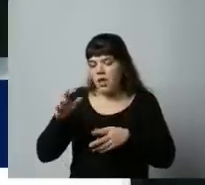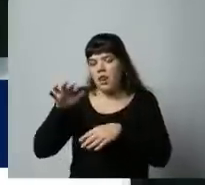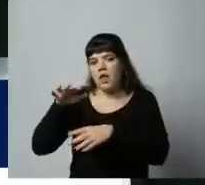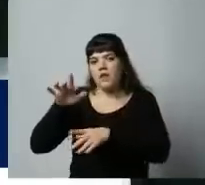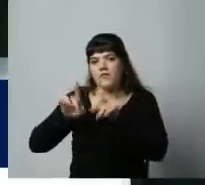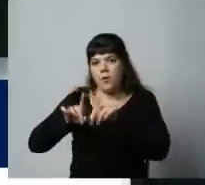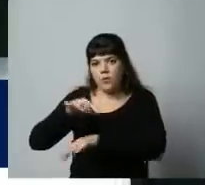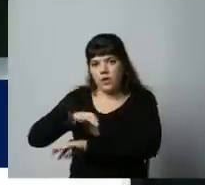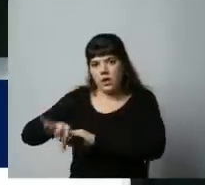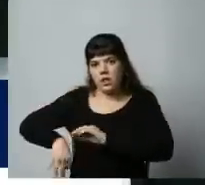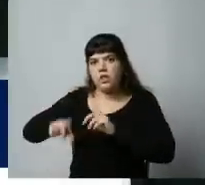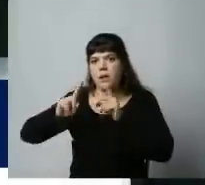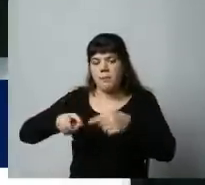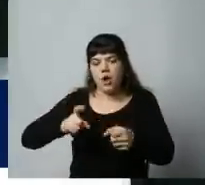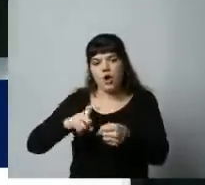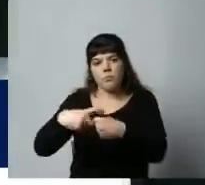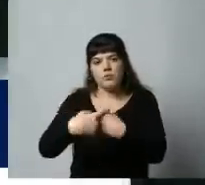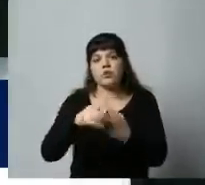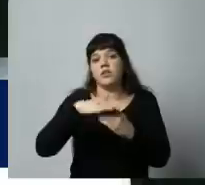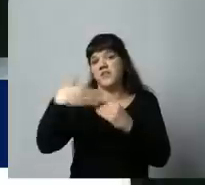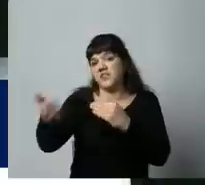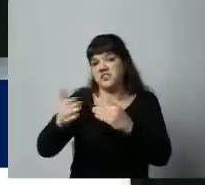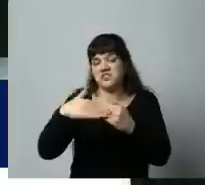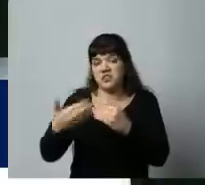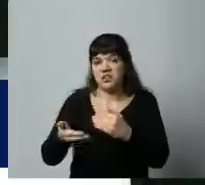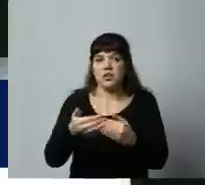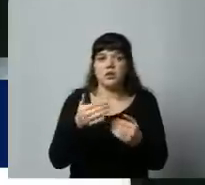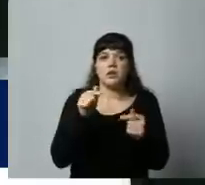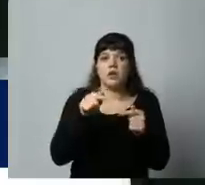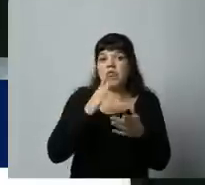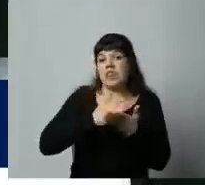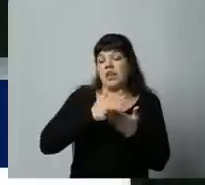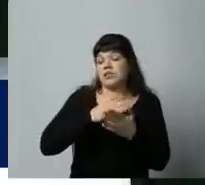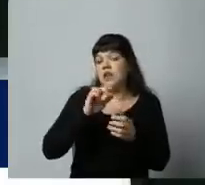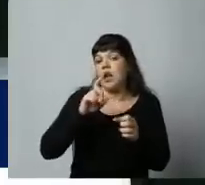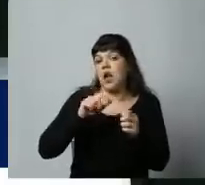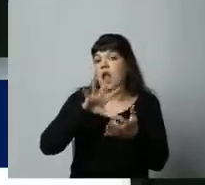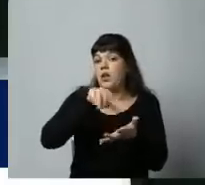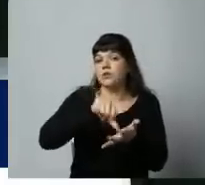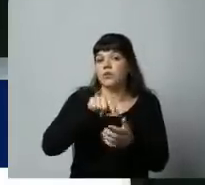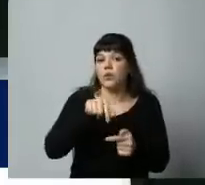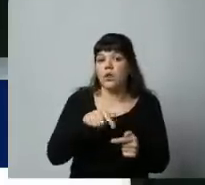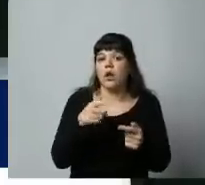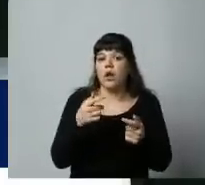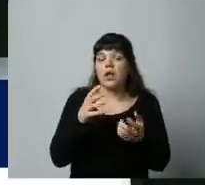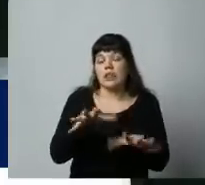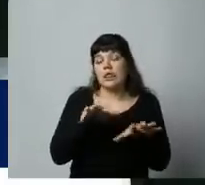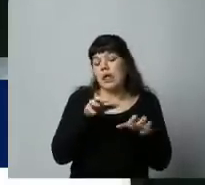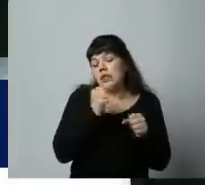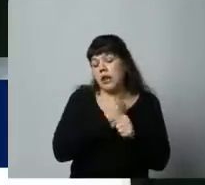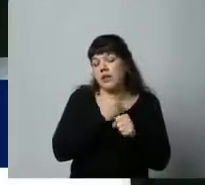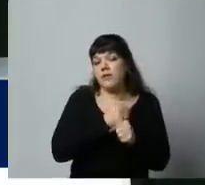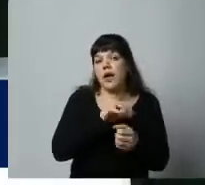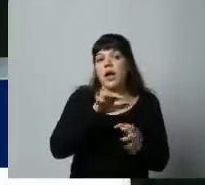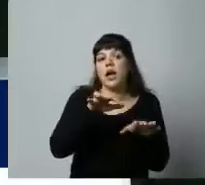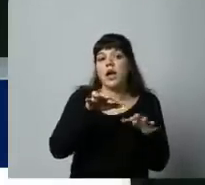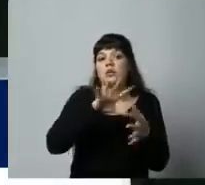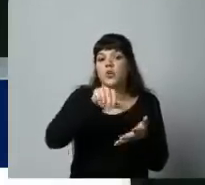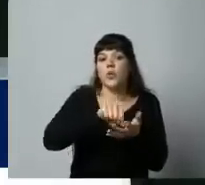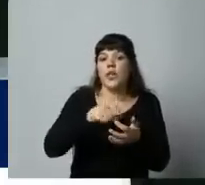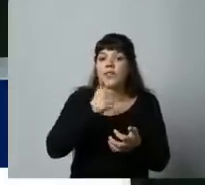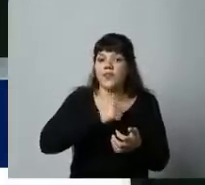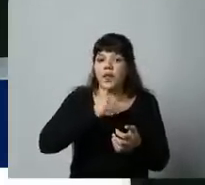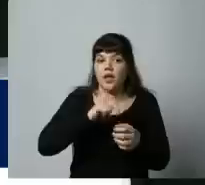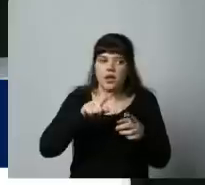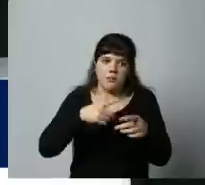y vecinas de el derecho a la ciudad de que están trabajando en Ciudad vieja por el derecho a